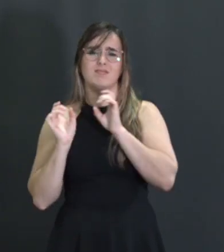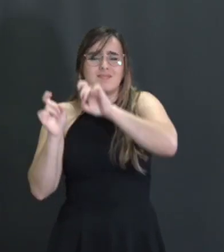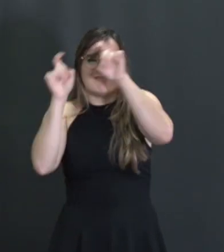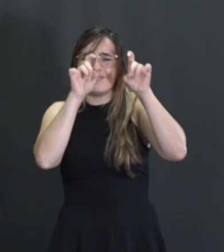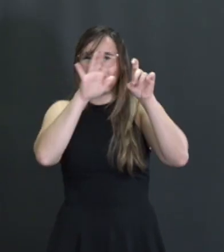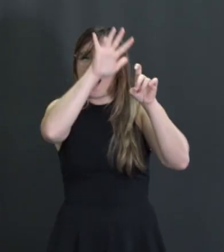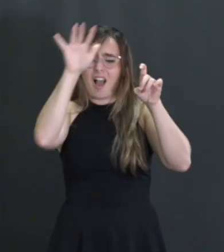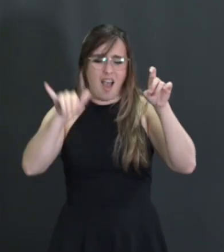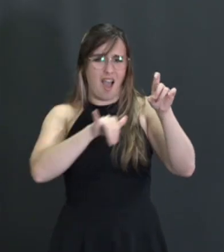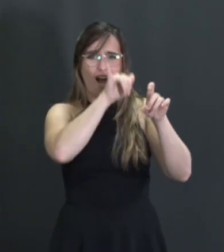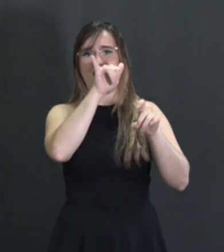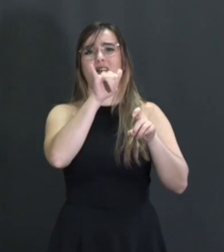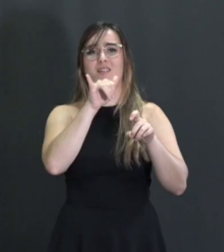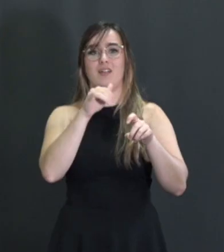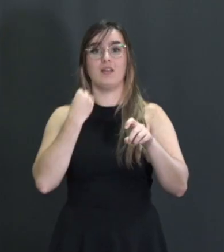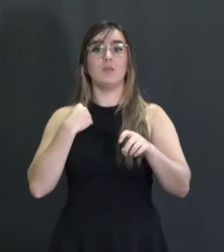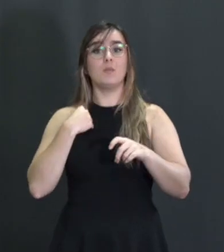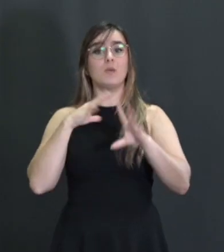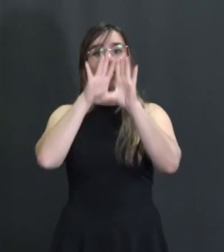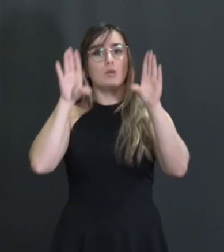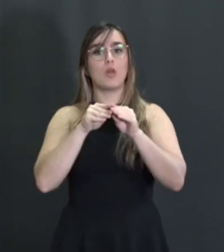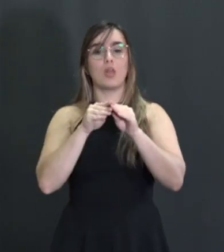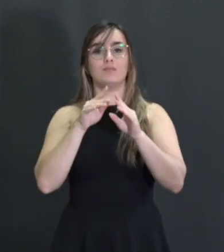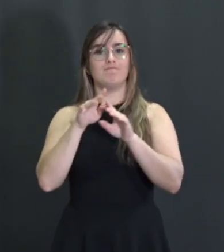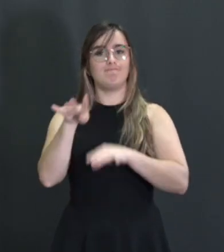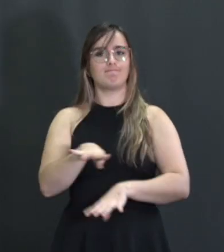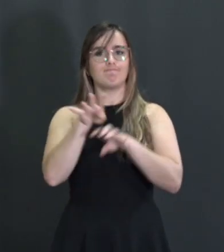se está poniendo en cuestión y se está